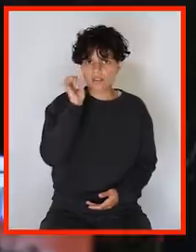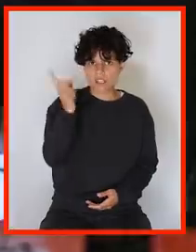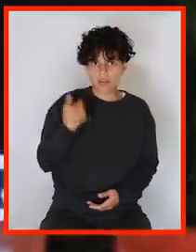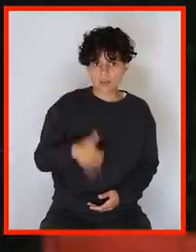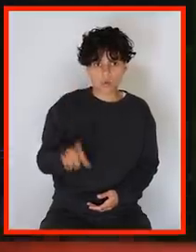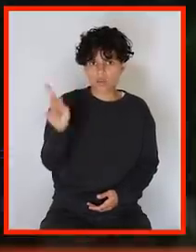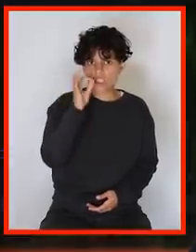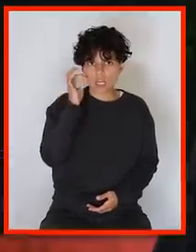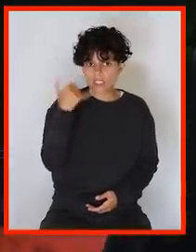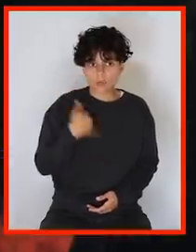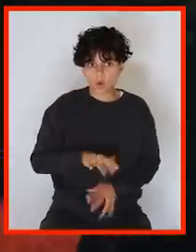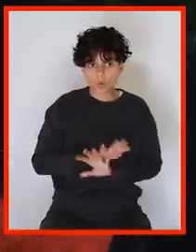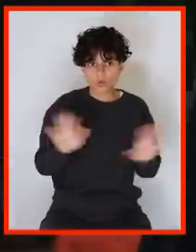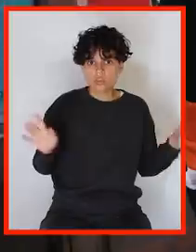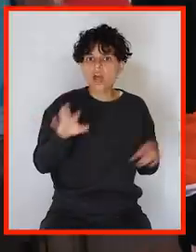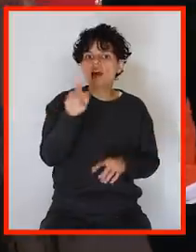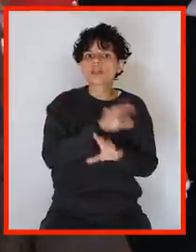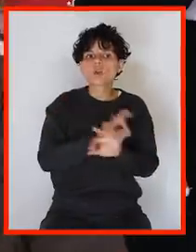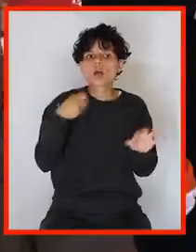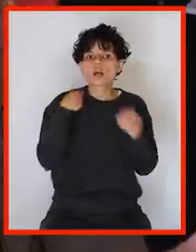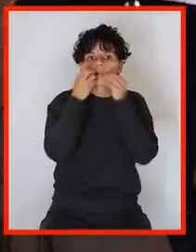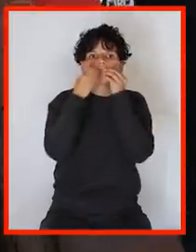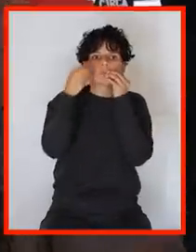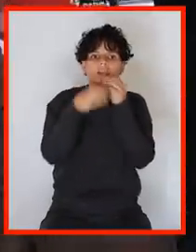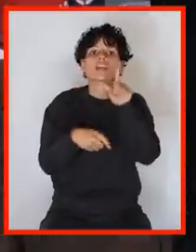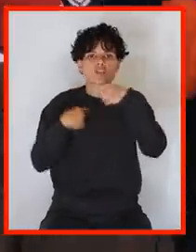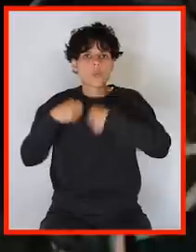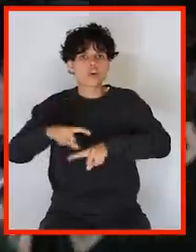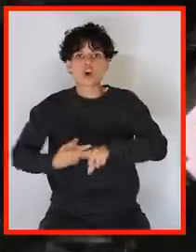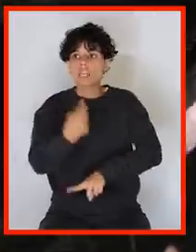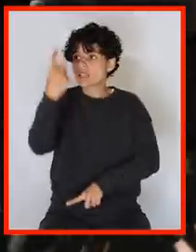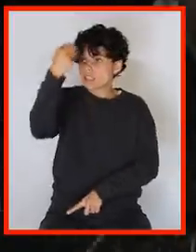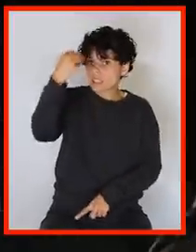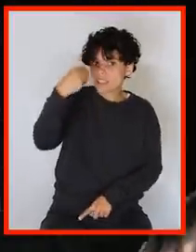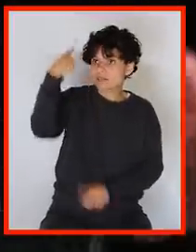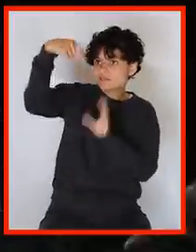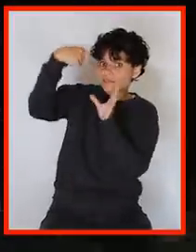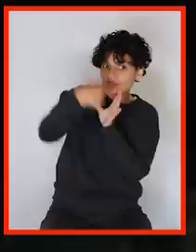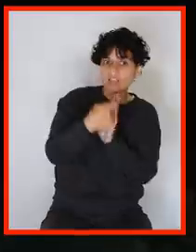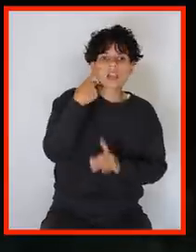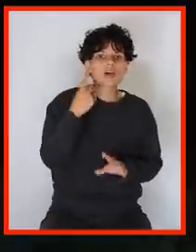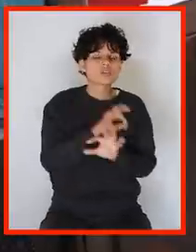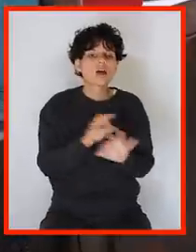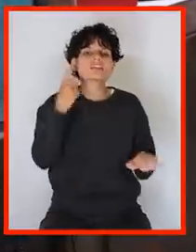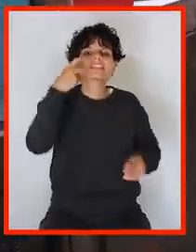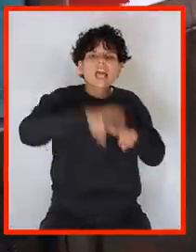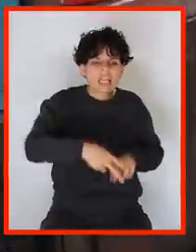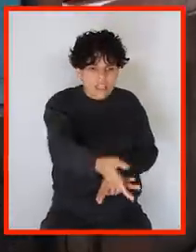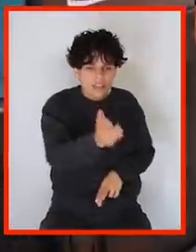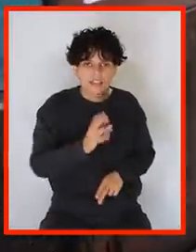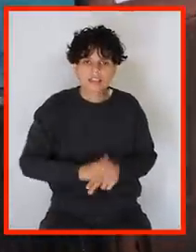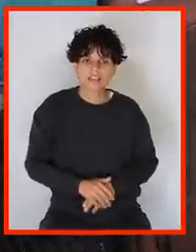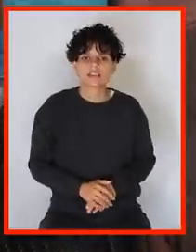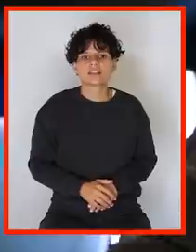no tomo cerveza. Soy la leyenda. Es que yo no tomo cerveza, hermano. ¿Y nunca se te ha escapado? ¿Y la puedo hacer de nuevo? ¡Ah! ¿Y nunca se te ha escapado? Nunca, pero siéntate,